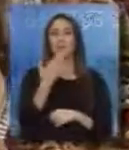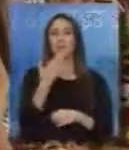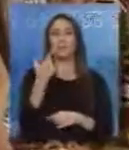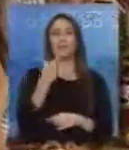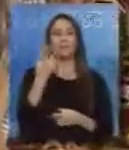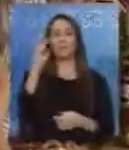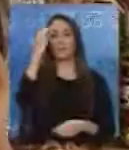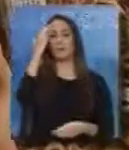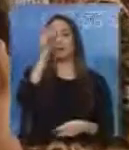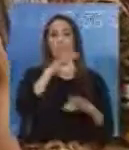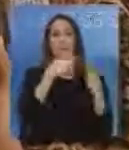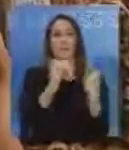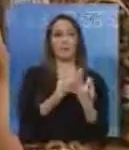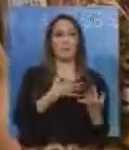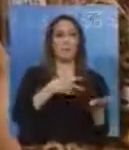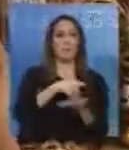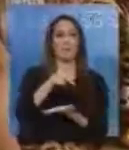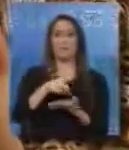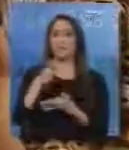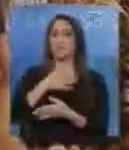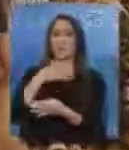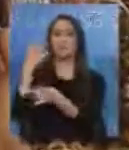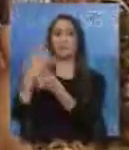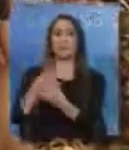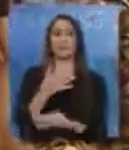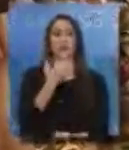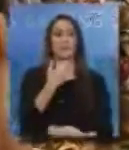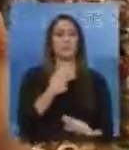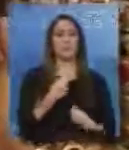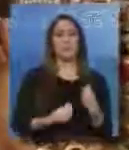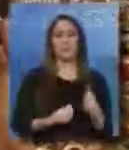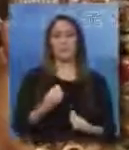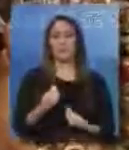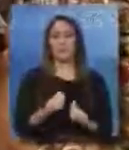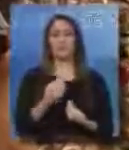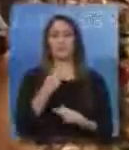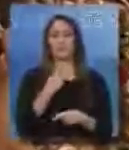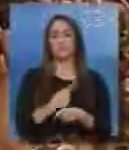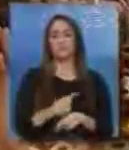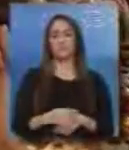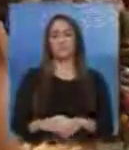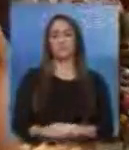ese peso que tienen las familias de tener un privado de libertad, que tenerlo, que ayudar, ¿no es cierto?